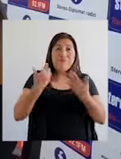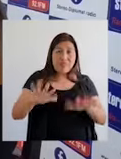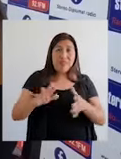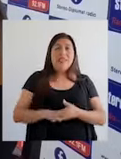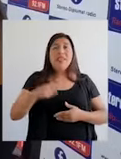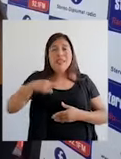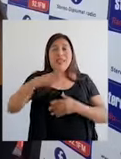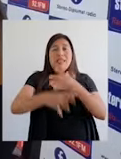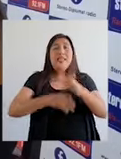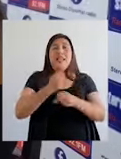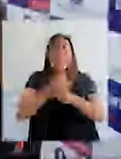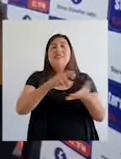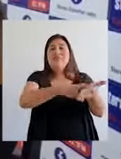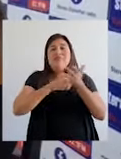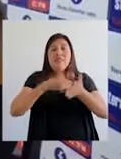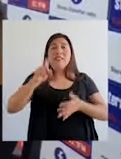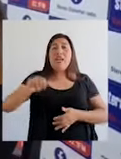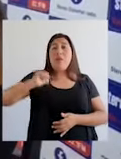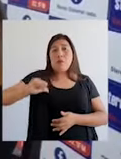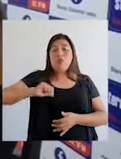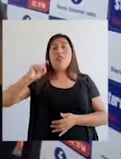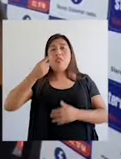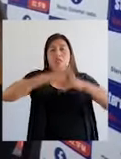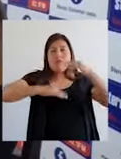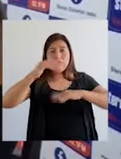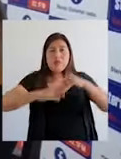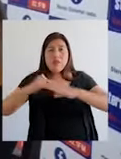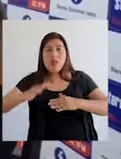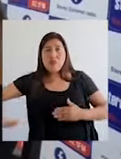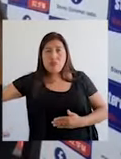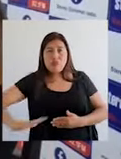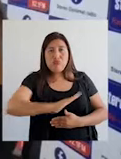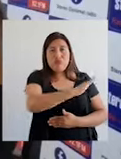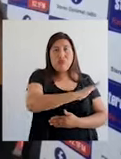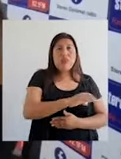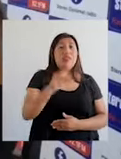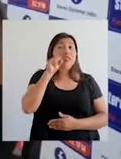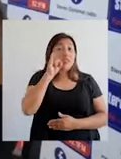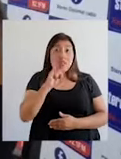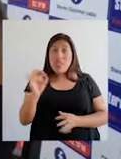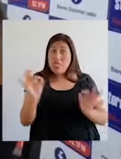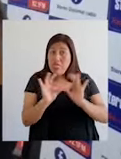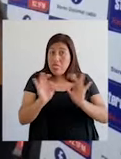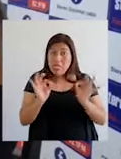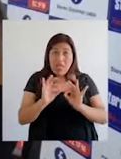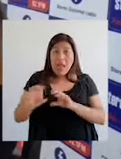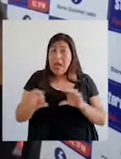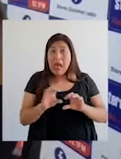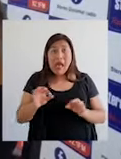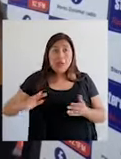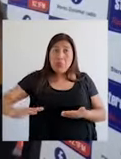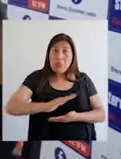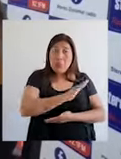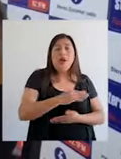sí? Sí, a partir de este año. Ya este año. O sea, ya las municipalidades deben empezar a construir sus rampas. Las que no lo han hecho ya tienen recursos por lo menos, no pueden